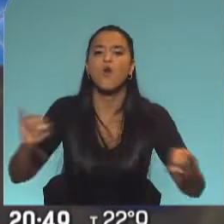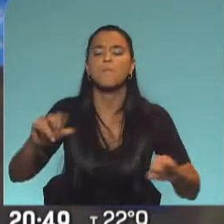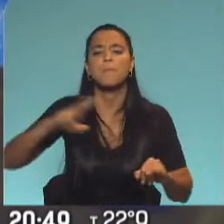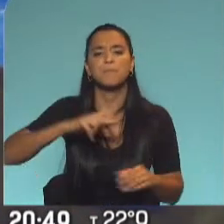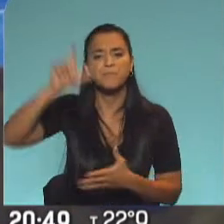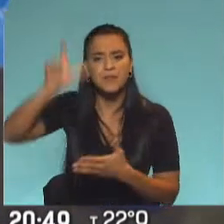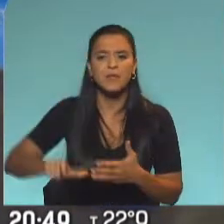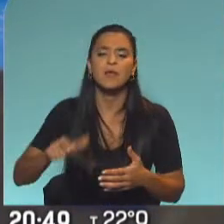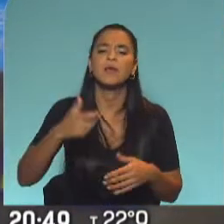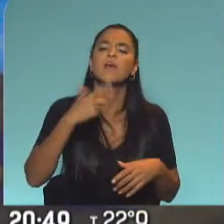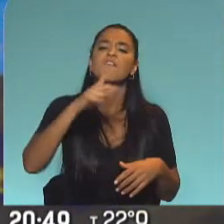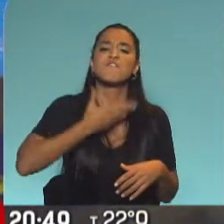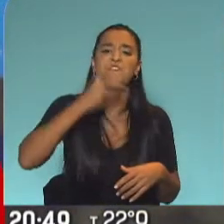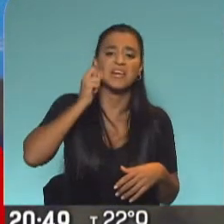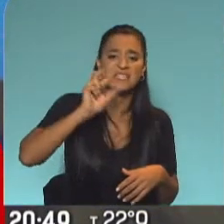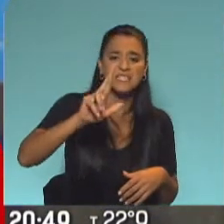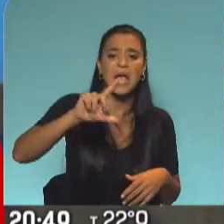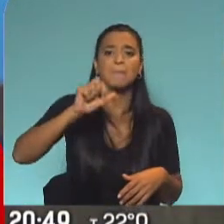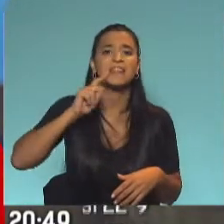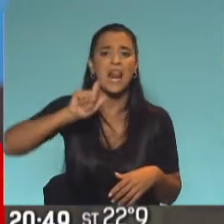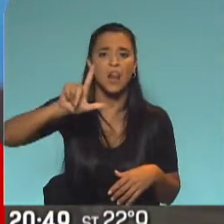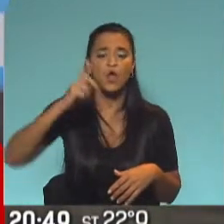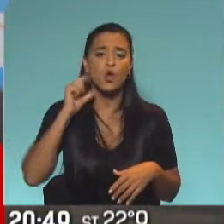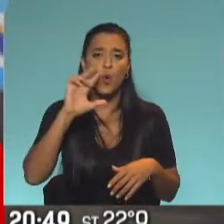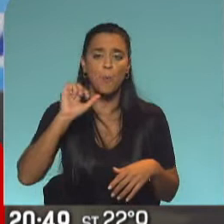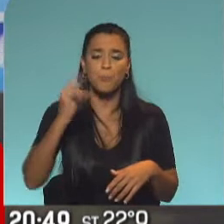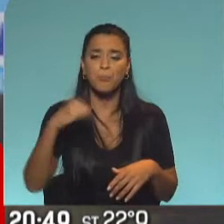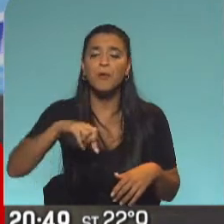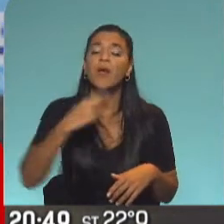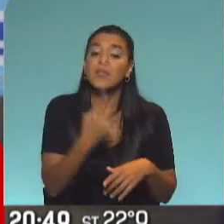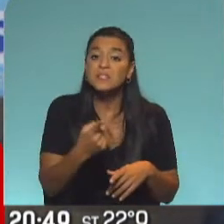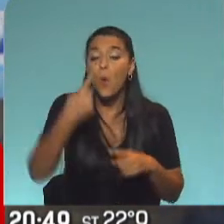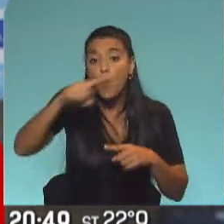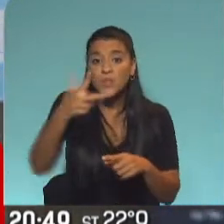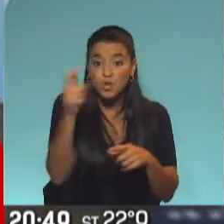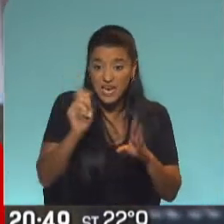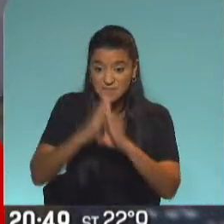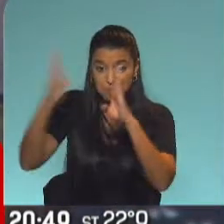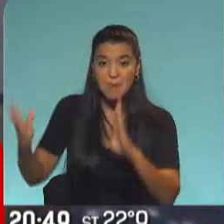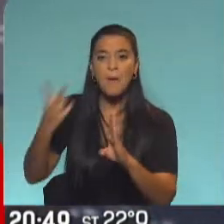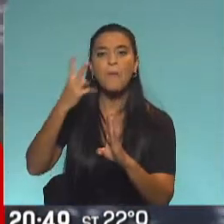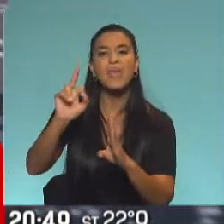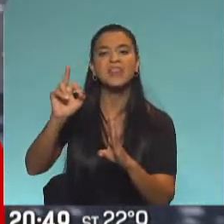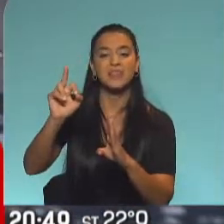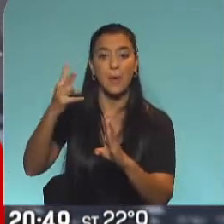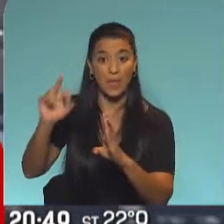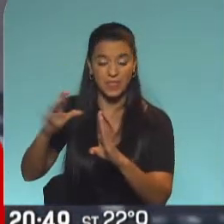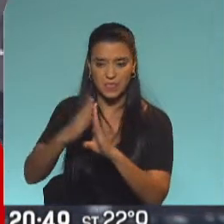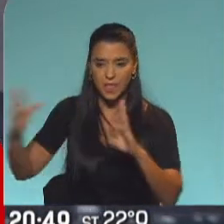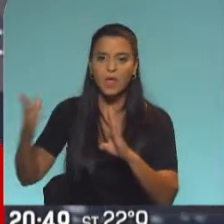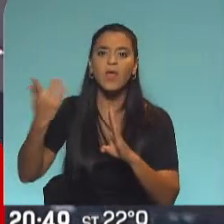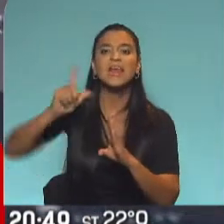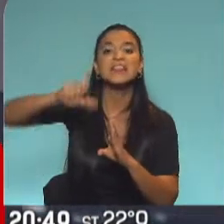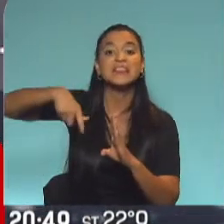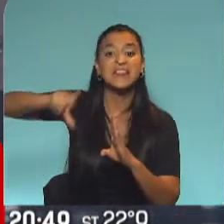llama First Capital Group que indica esto justamente, ¿no? Que durante el último trimestre de 2020, el uso de